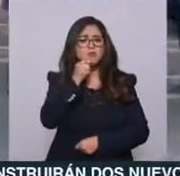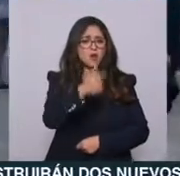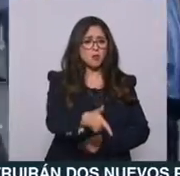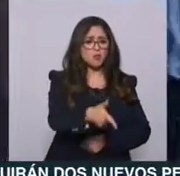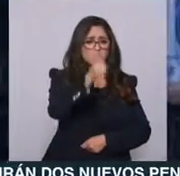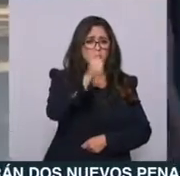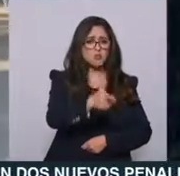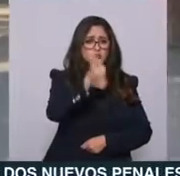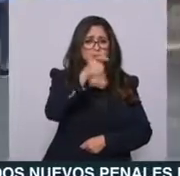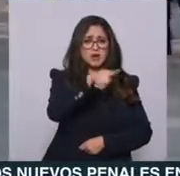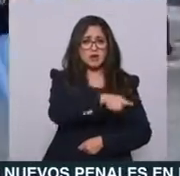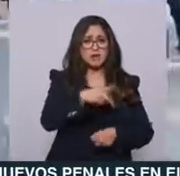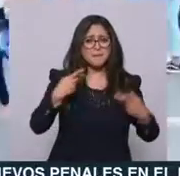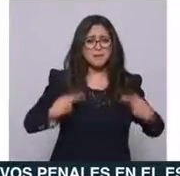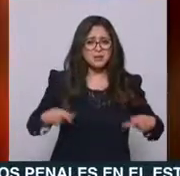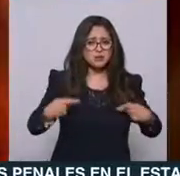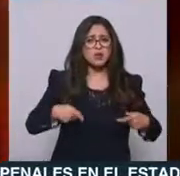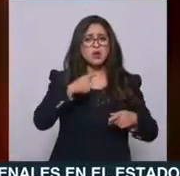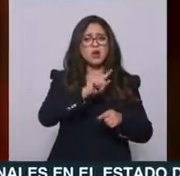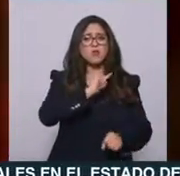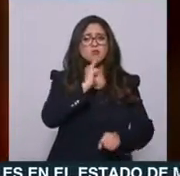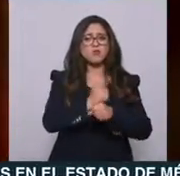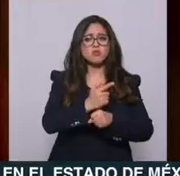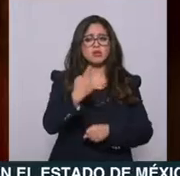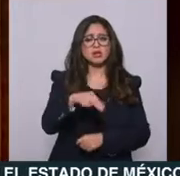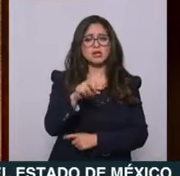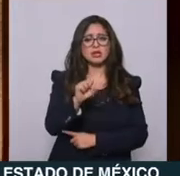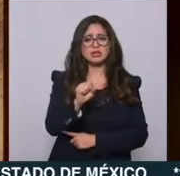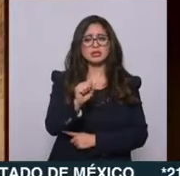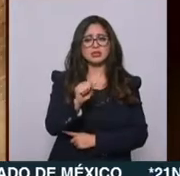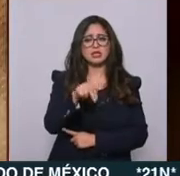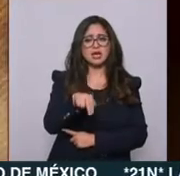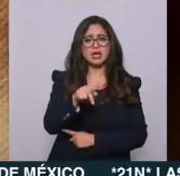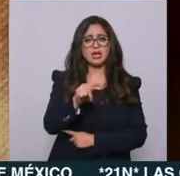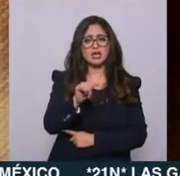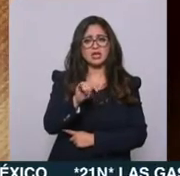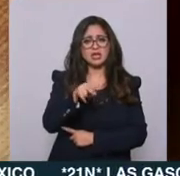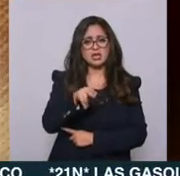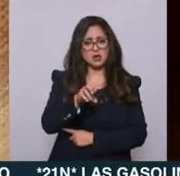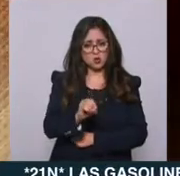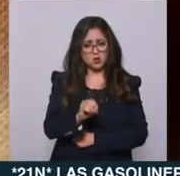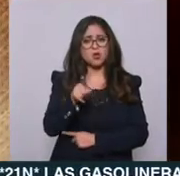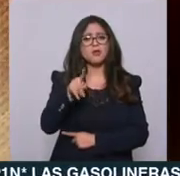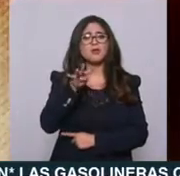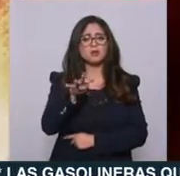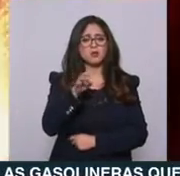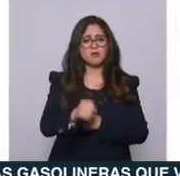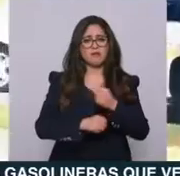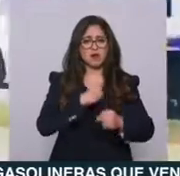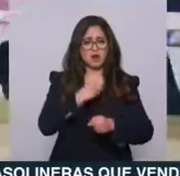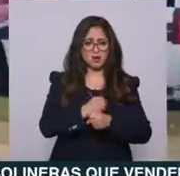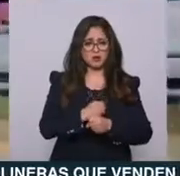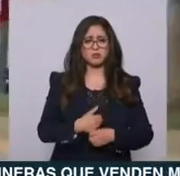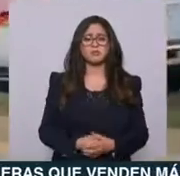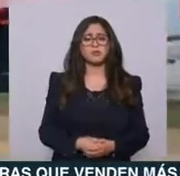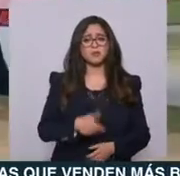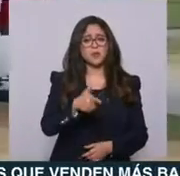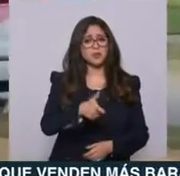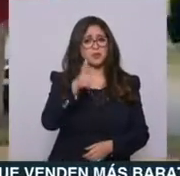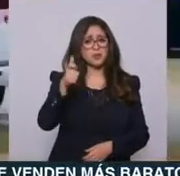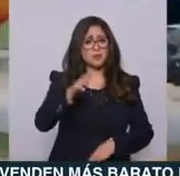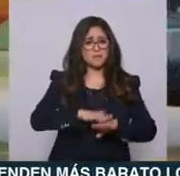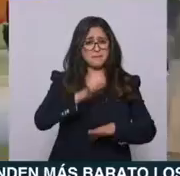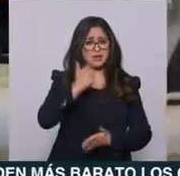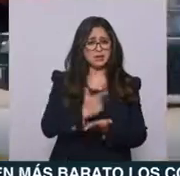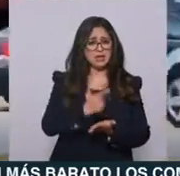al supuesto agresor, que fue identificado como Santino William Legan, de 19 años. El tiroteo más grave se registró